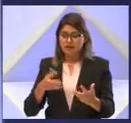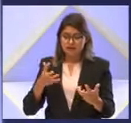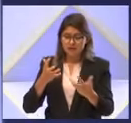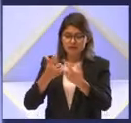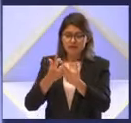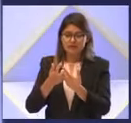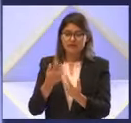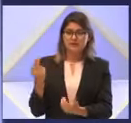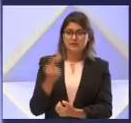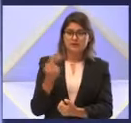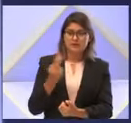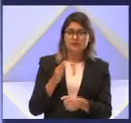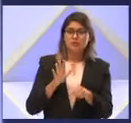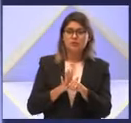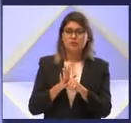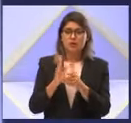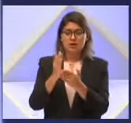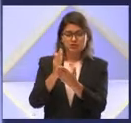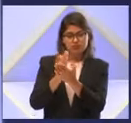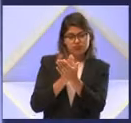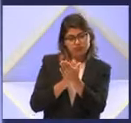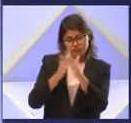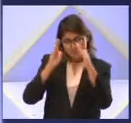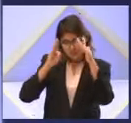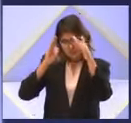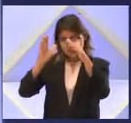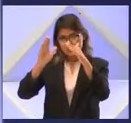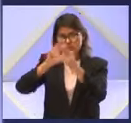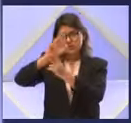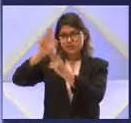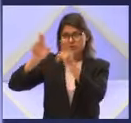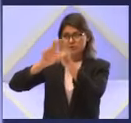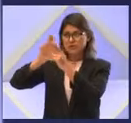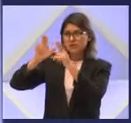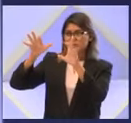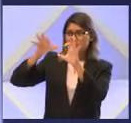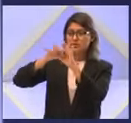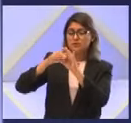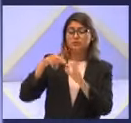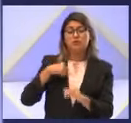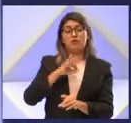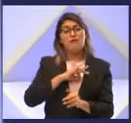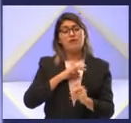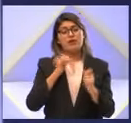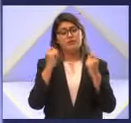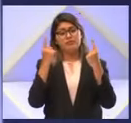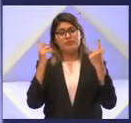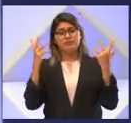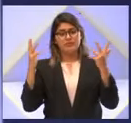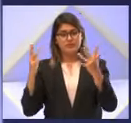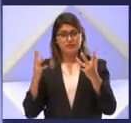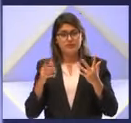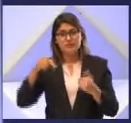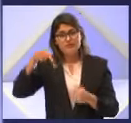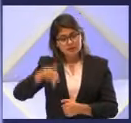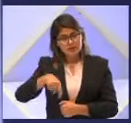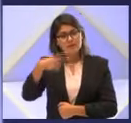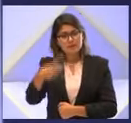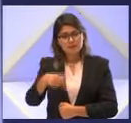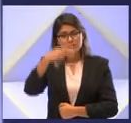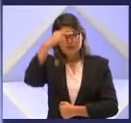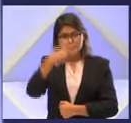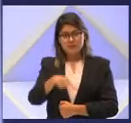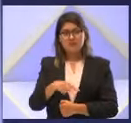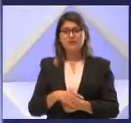una política espacial entonces pues les felicito por ello y bueno